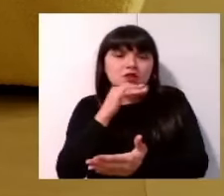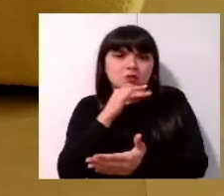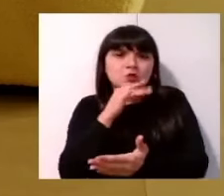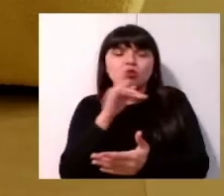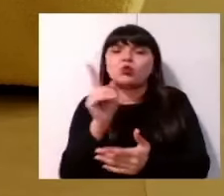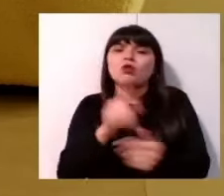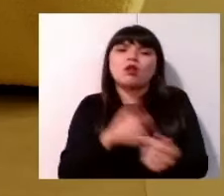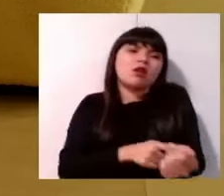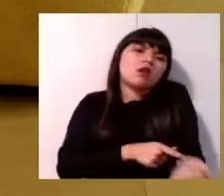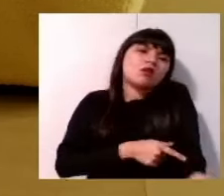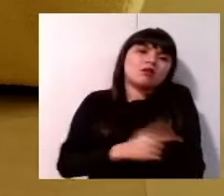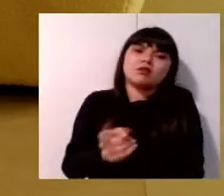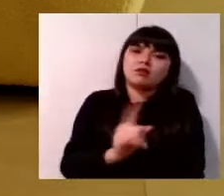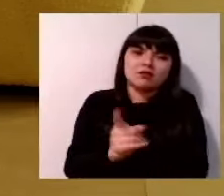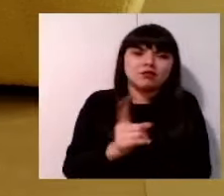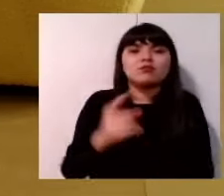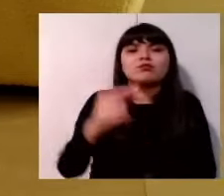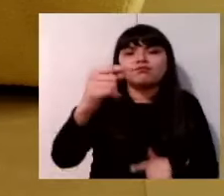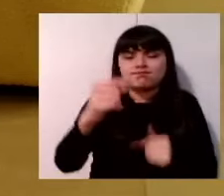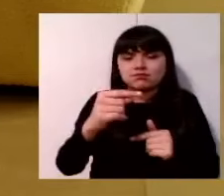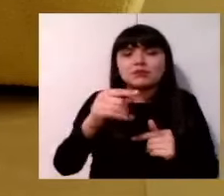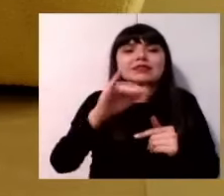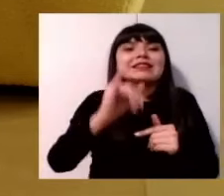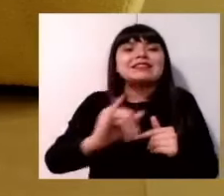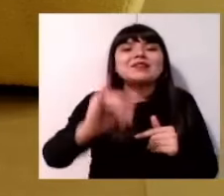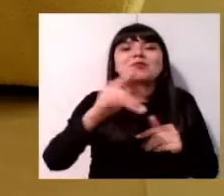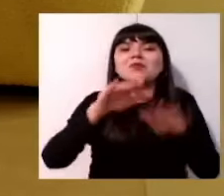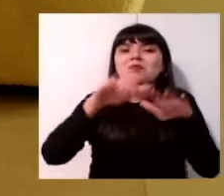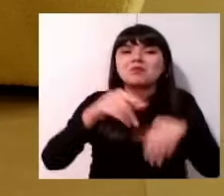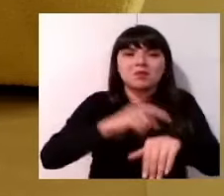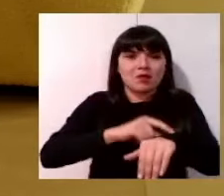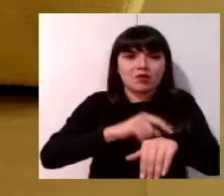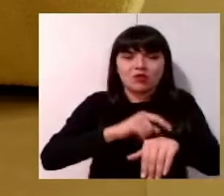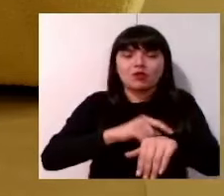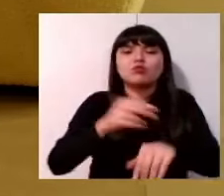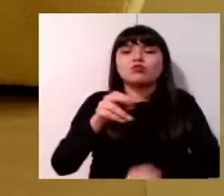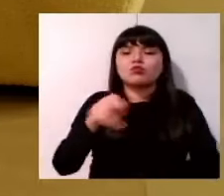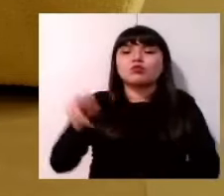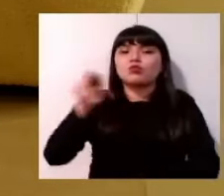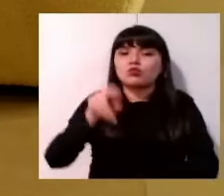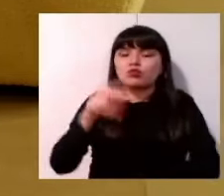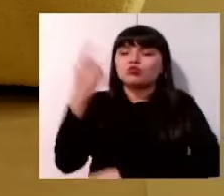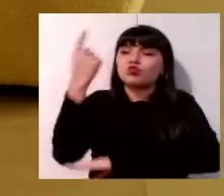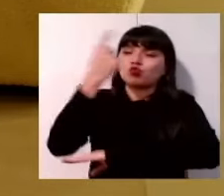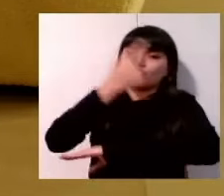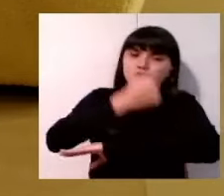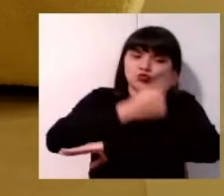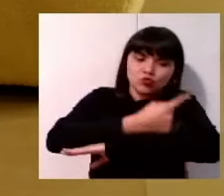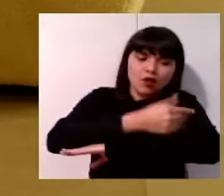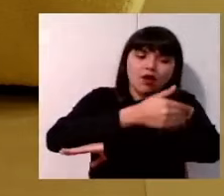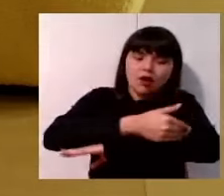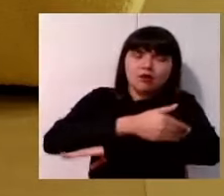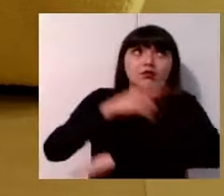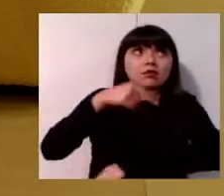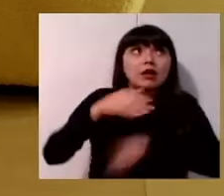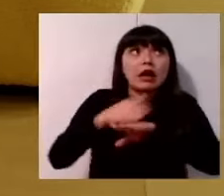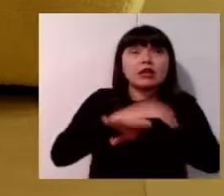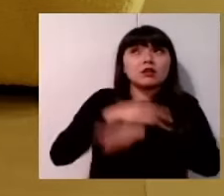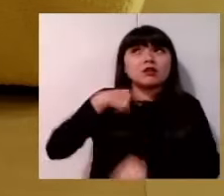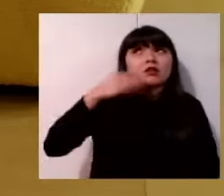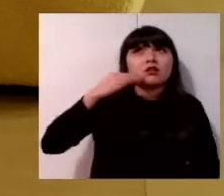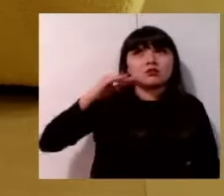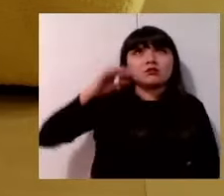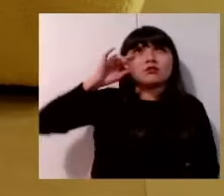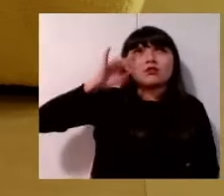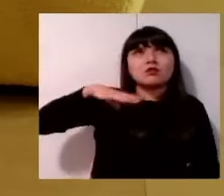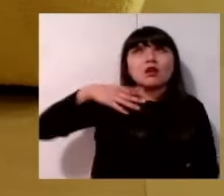y siempre a la misma hora, y que tenga una misma secuencia, un poco predecible para el niño. El niño después sabe que después del masaje